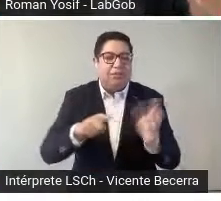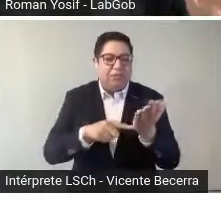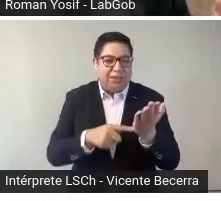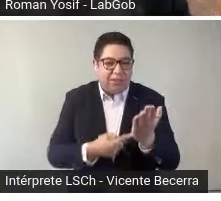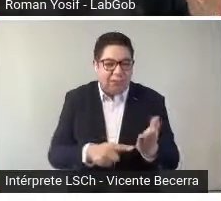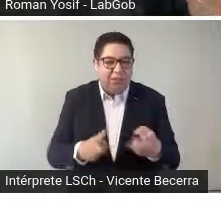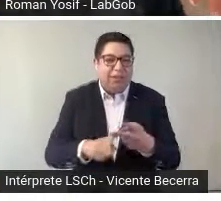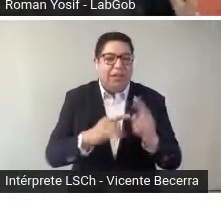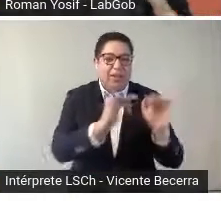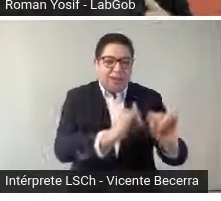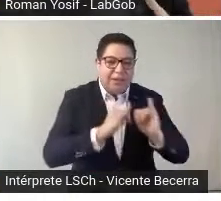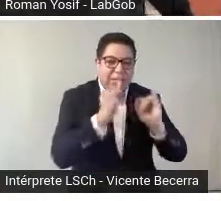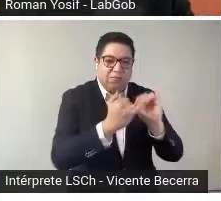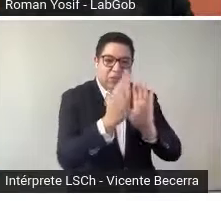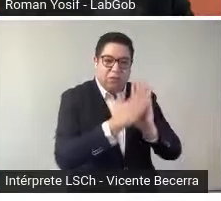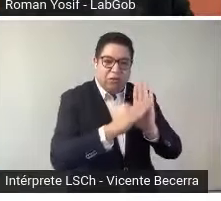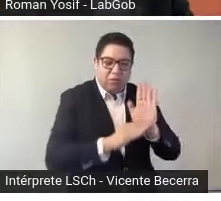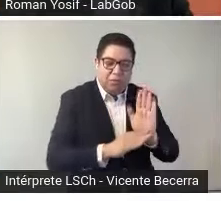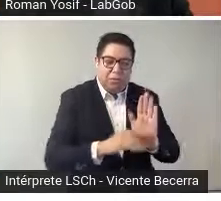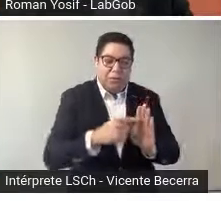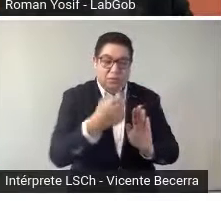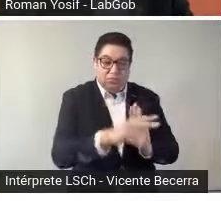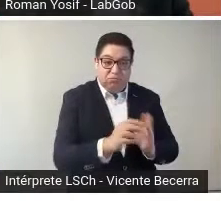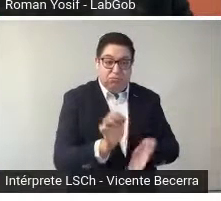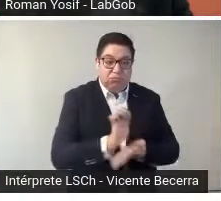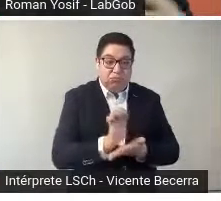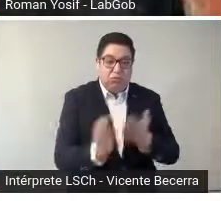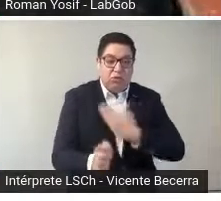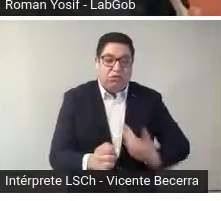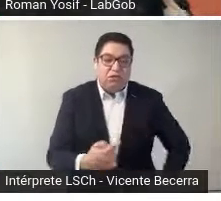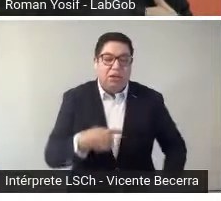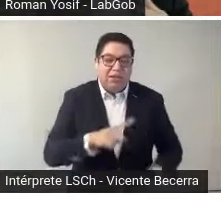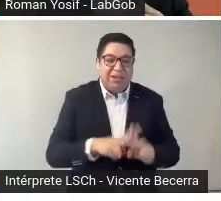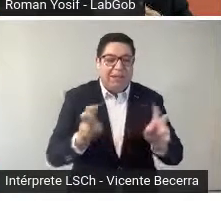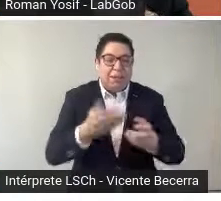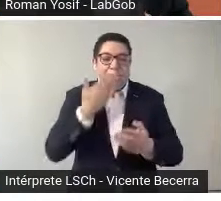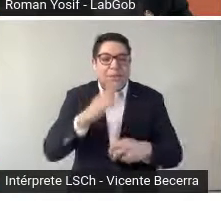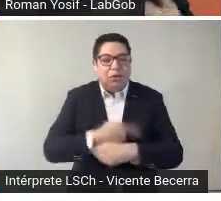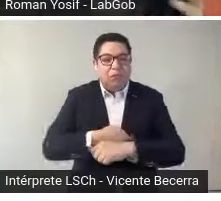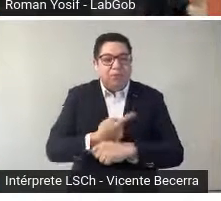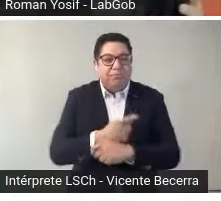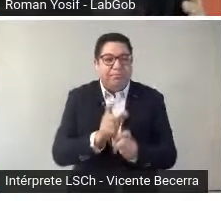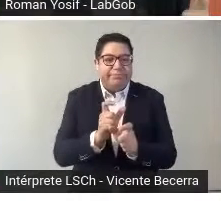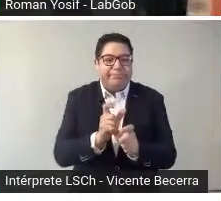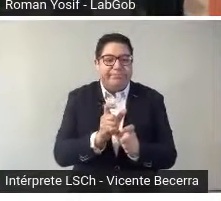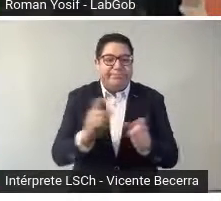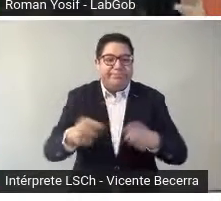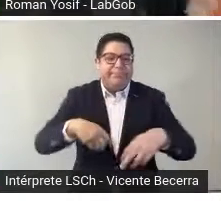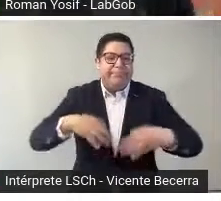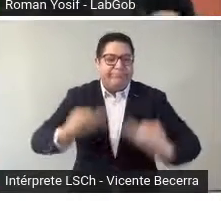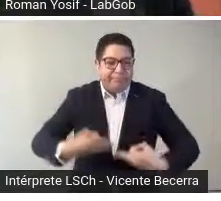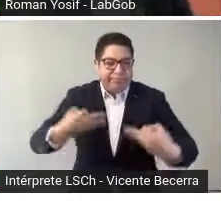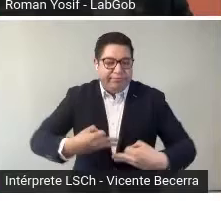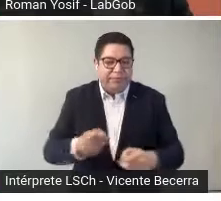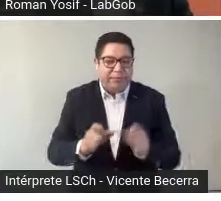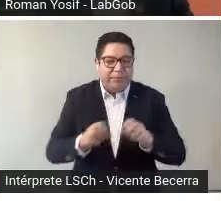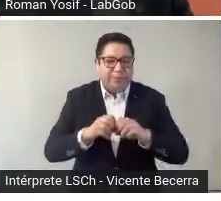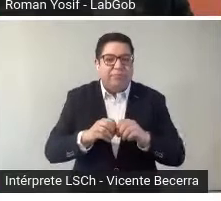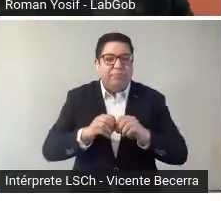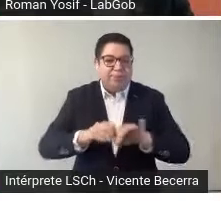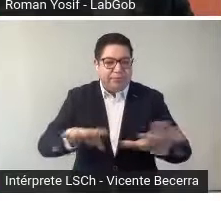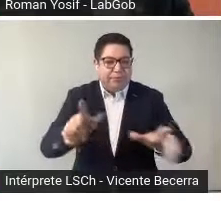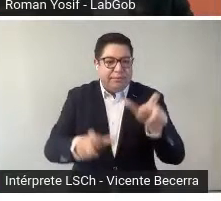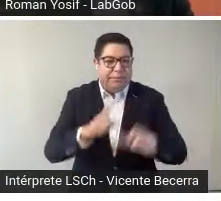de datos que el Estado tiene para poder llegar de manera mucho más ágil, de manera mucho más expedita y de manera también más amigable a las